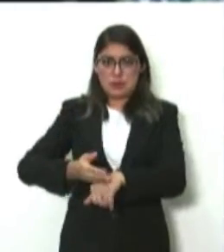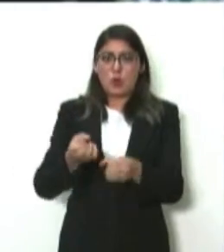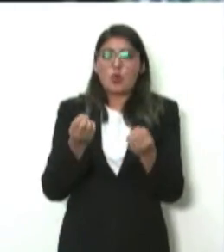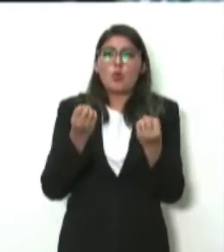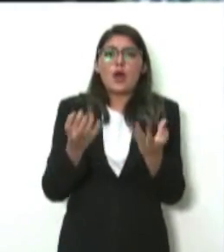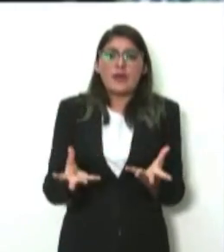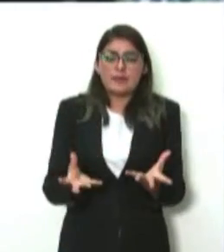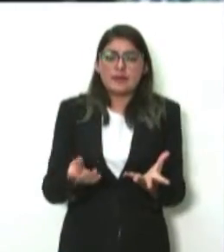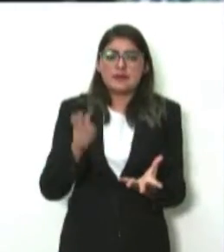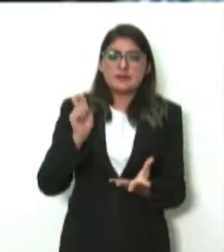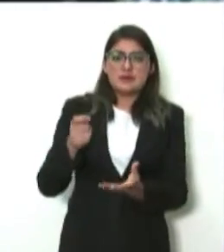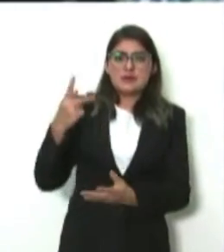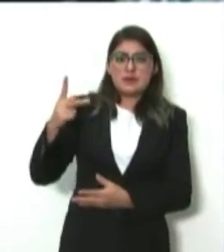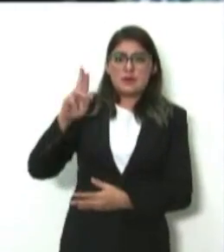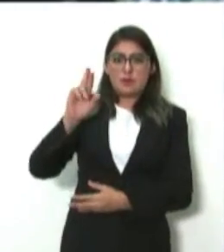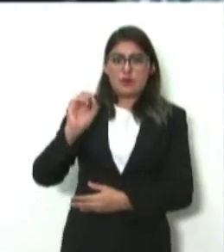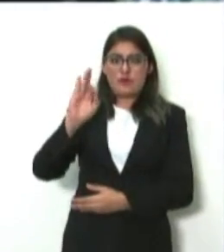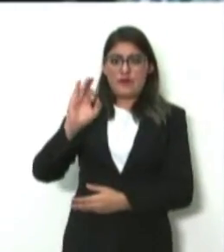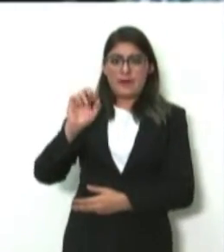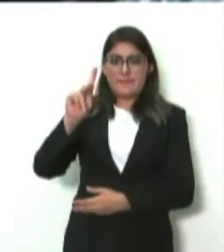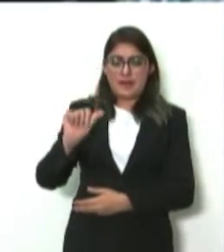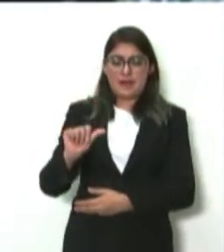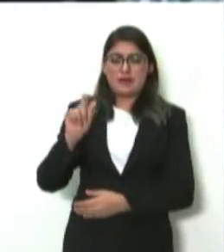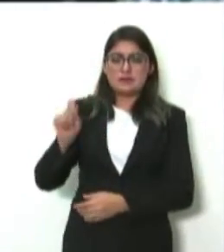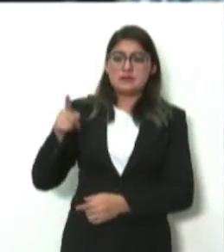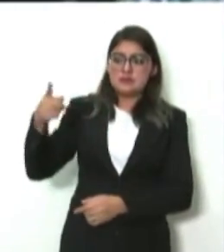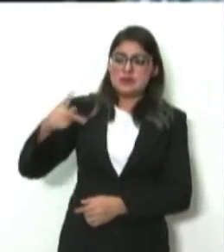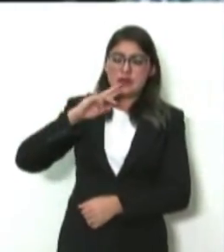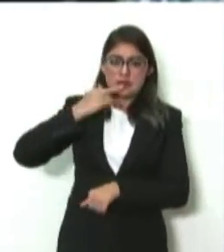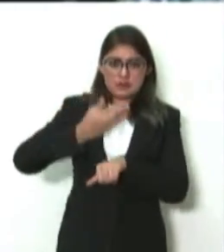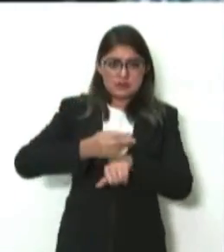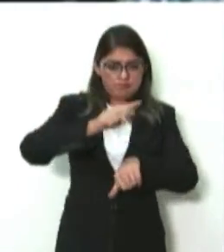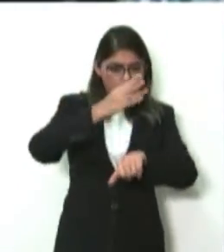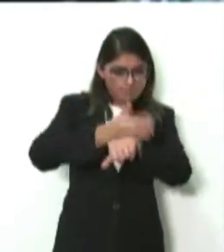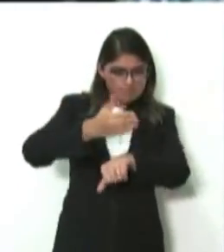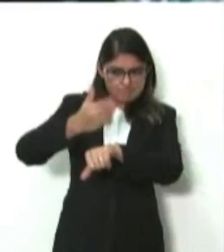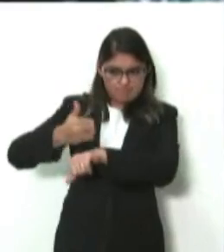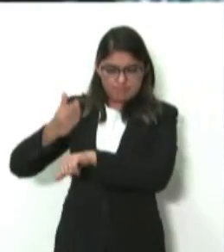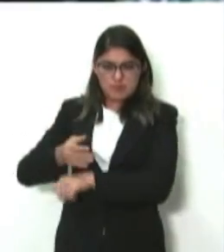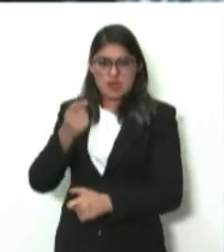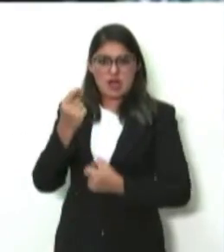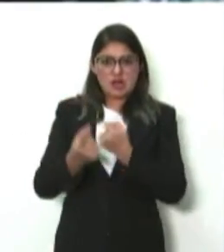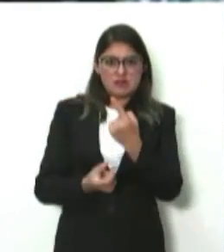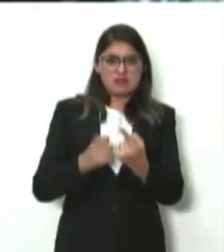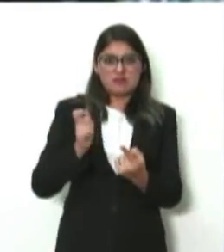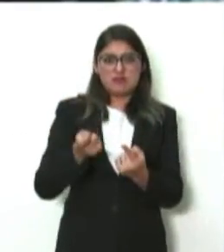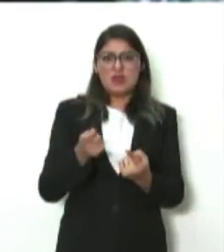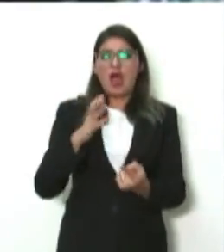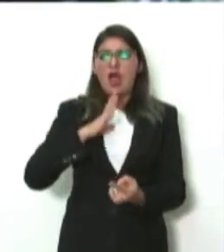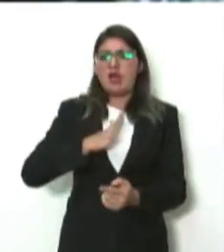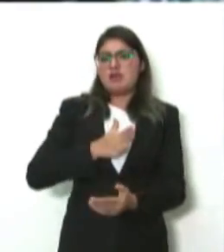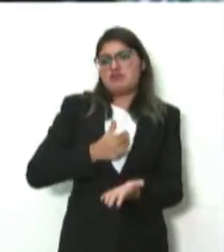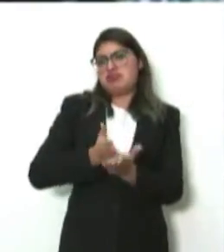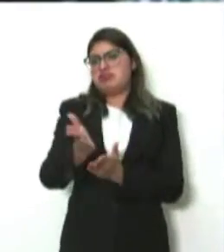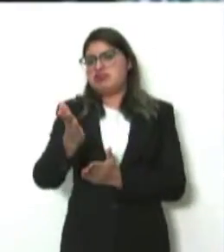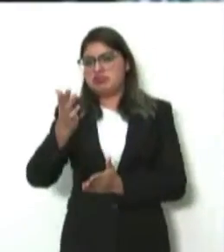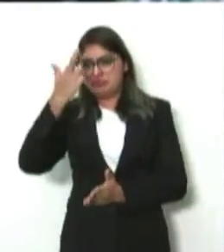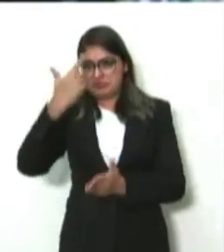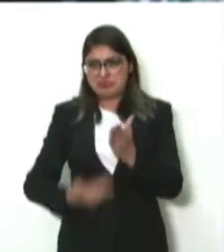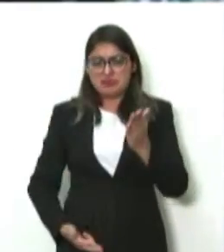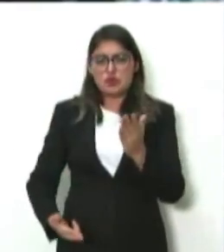por parte de la Profeco en lo que se refiere a acciones por actos o acciones